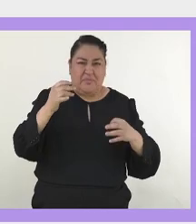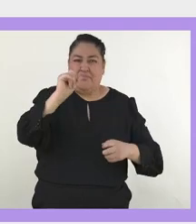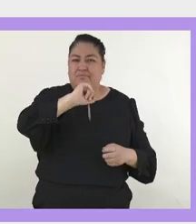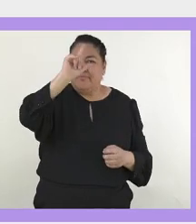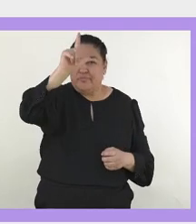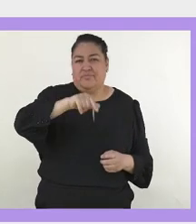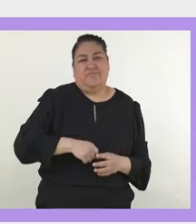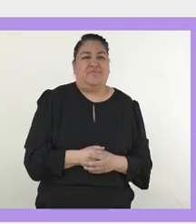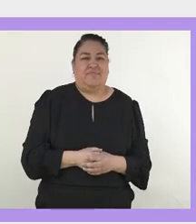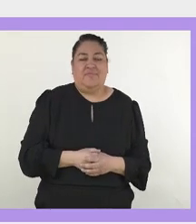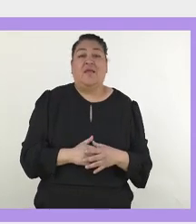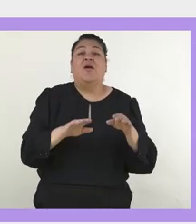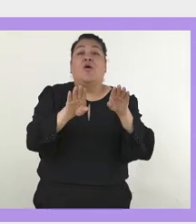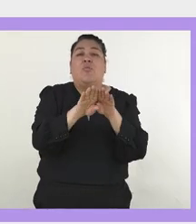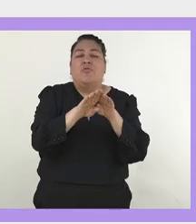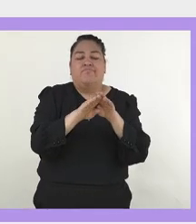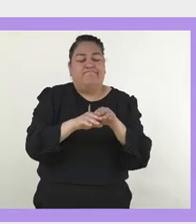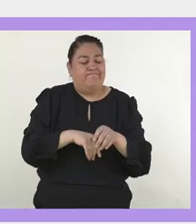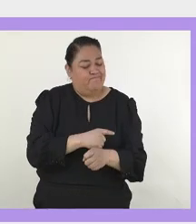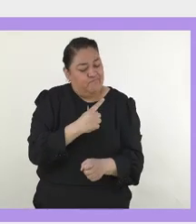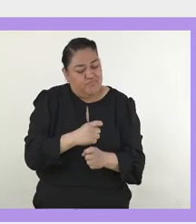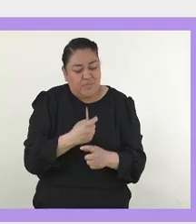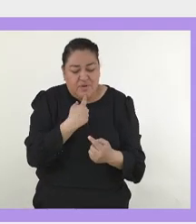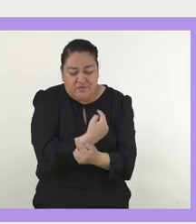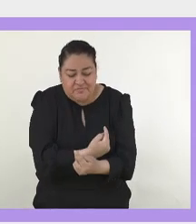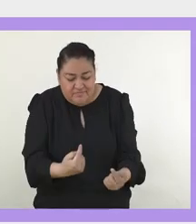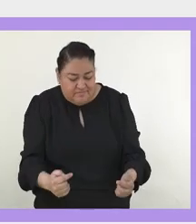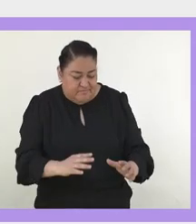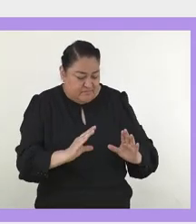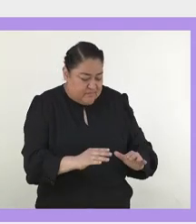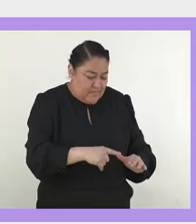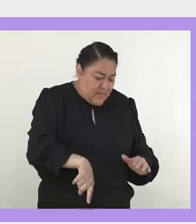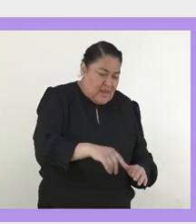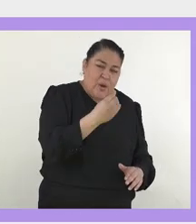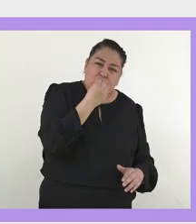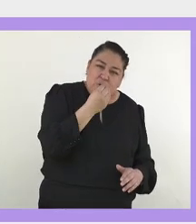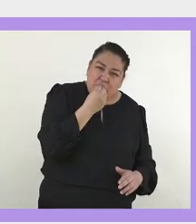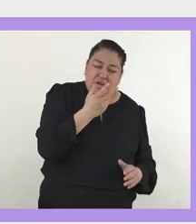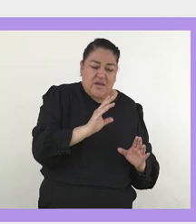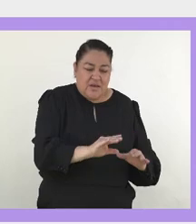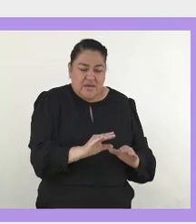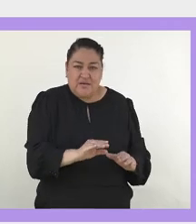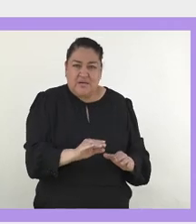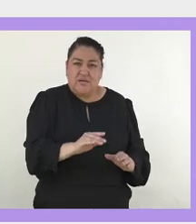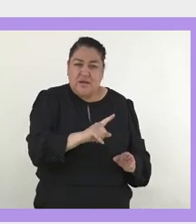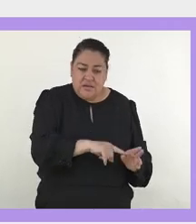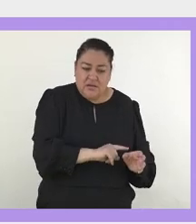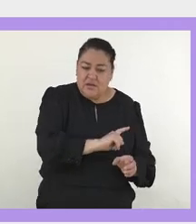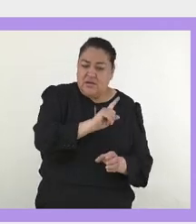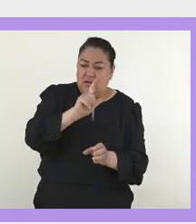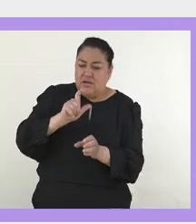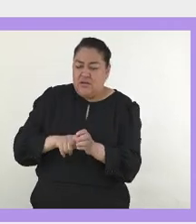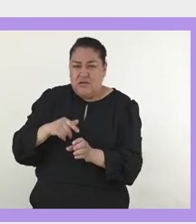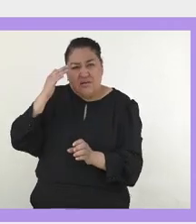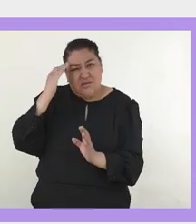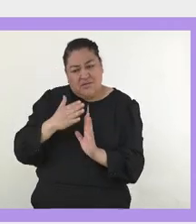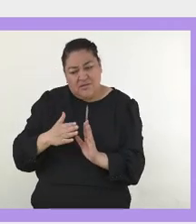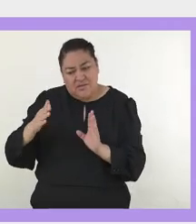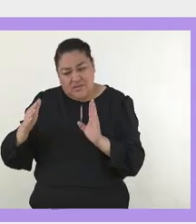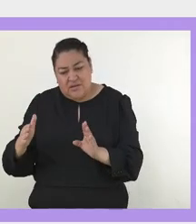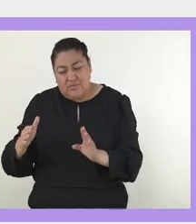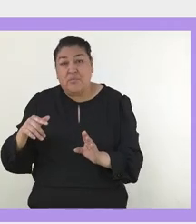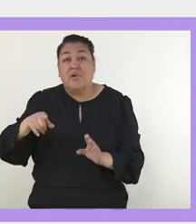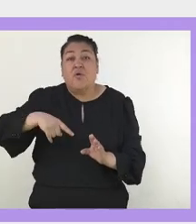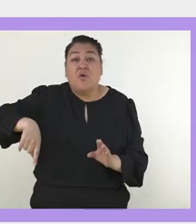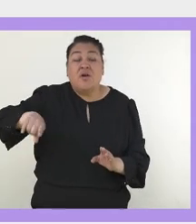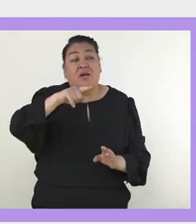tiene que venir de abajo porque porque están aquí cuánto tiempo en selección nacional pasan mucho más tiempo con